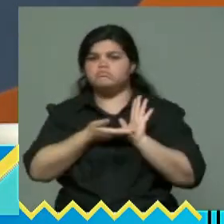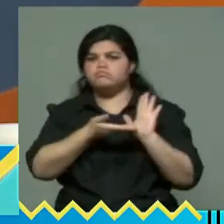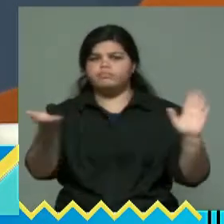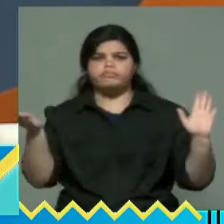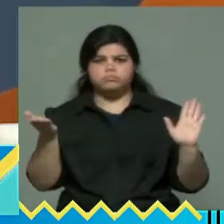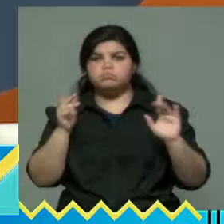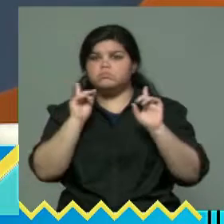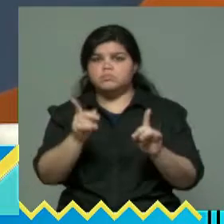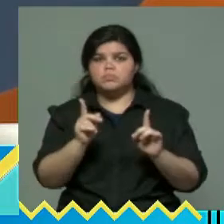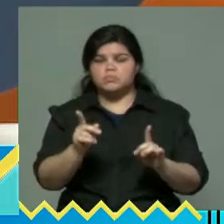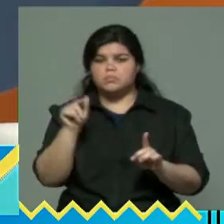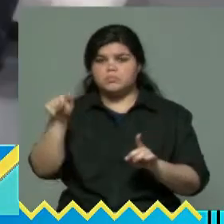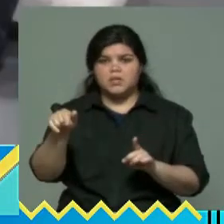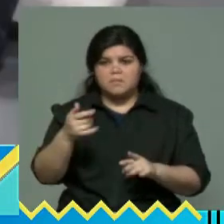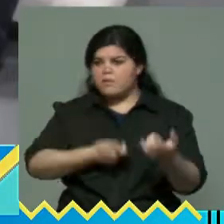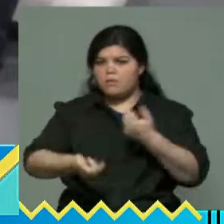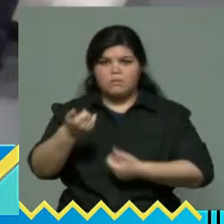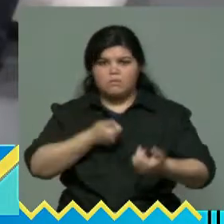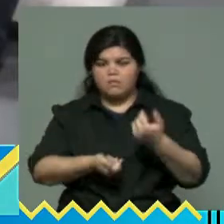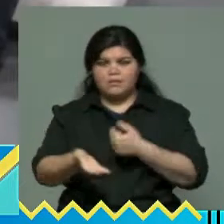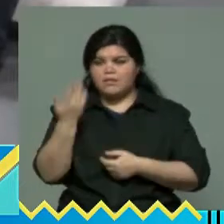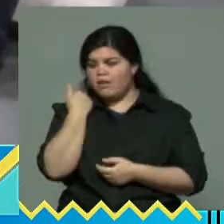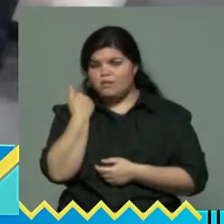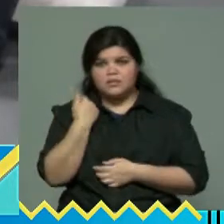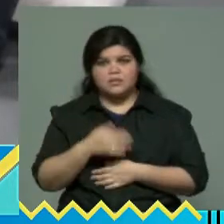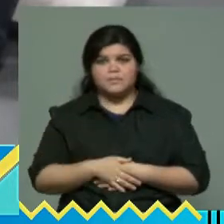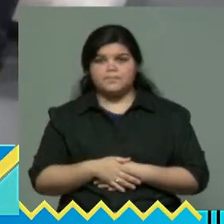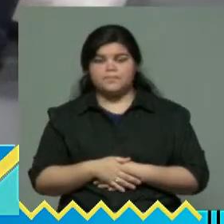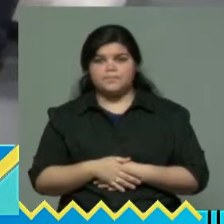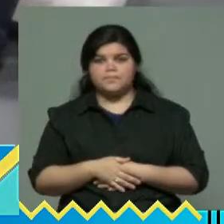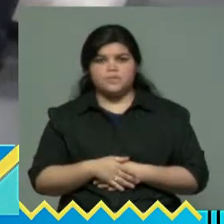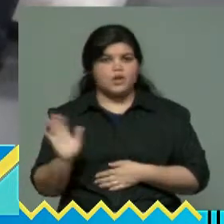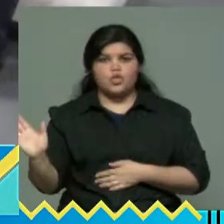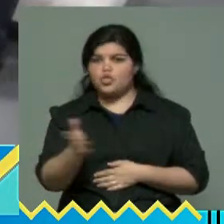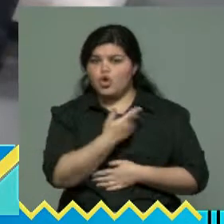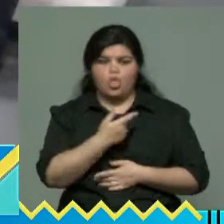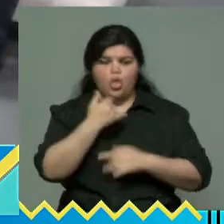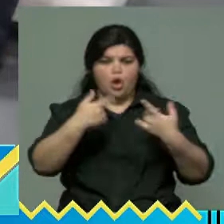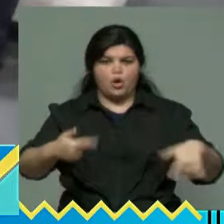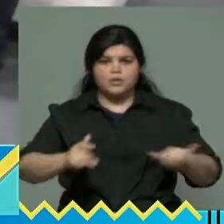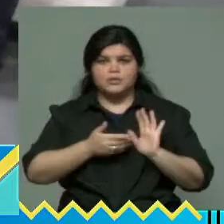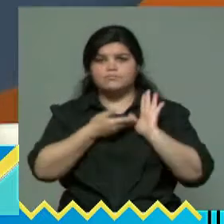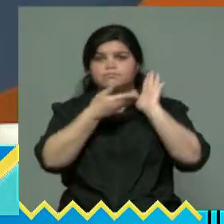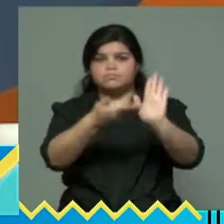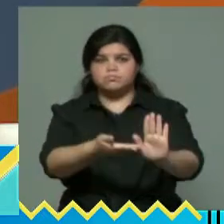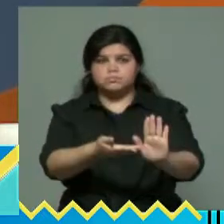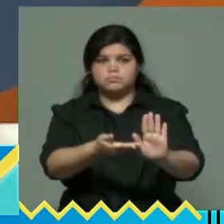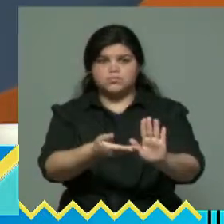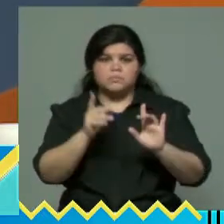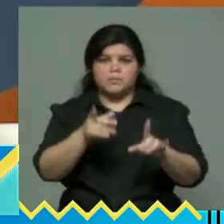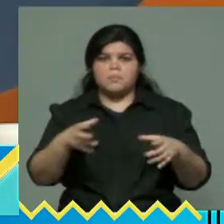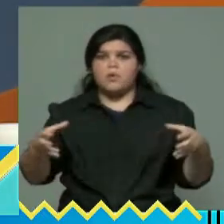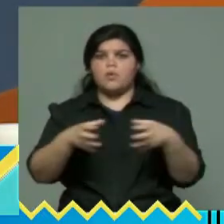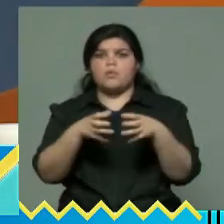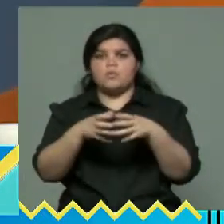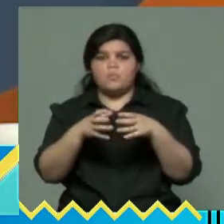bien decía Lipovetsky, todo está expresado. Sin embargo, entiendo yo que una parte del pueblo argentino ha votado en contra de sus propios